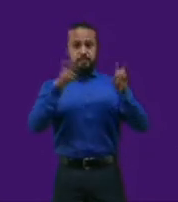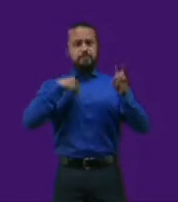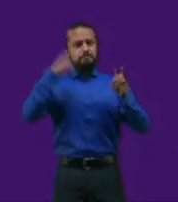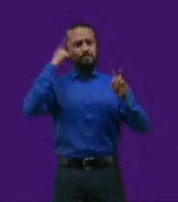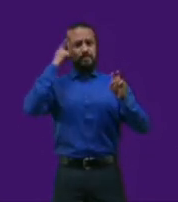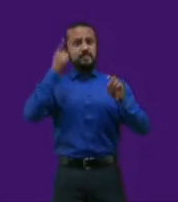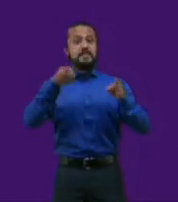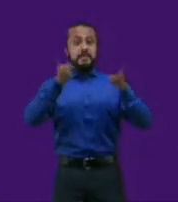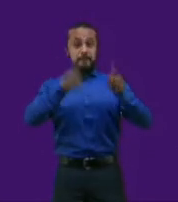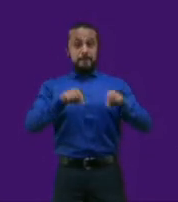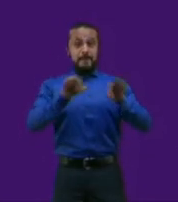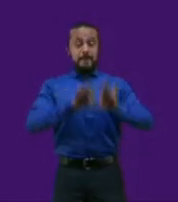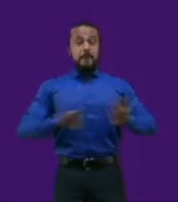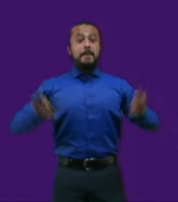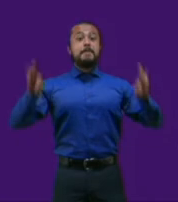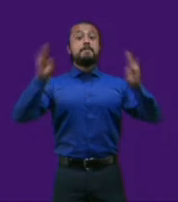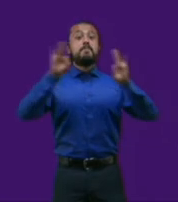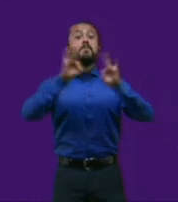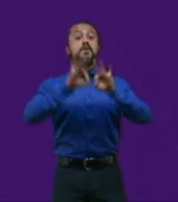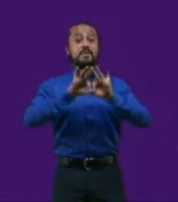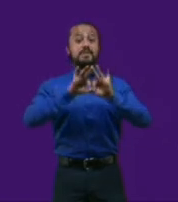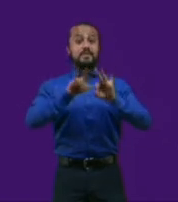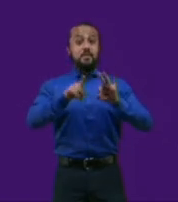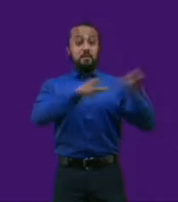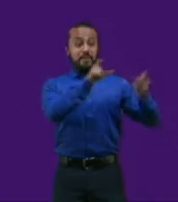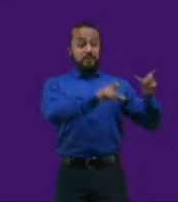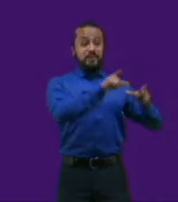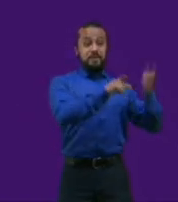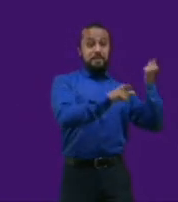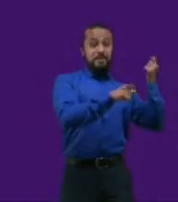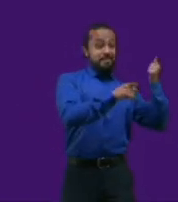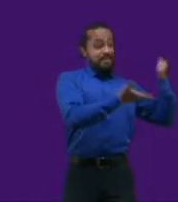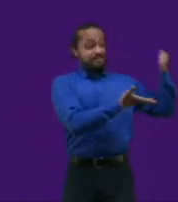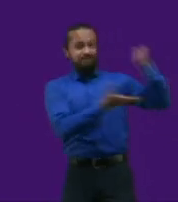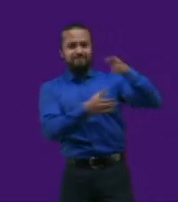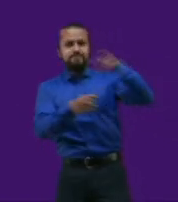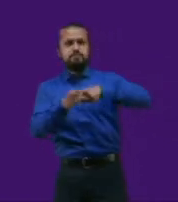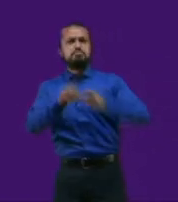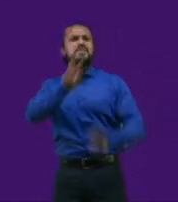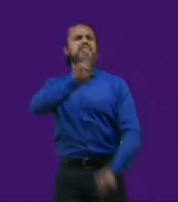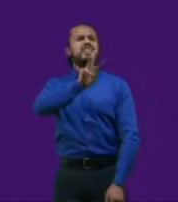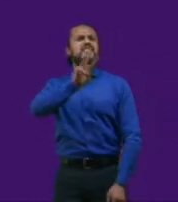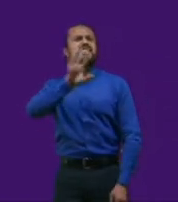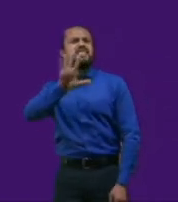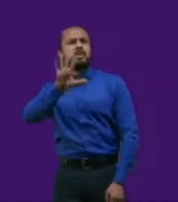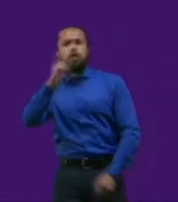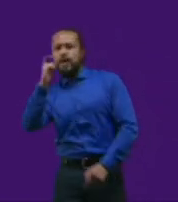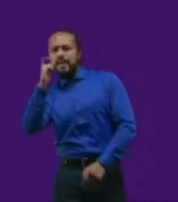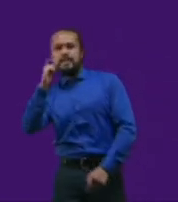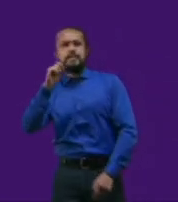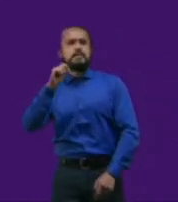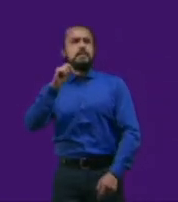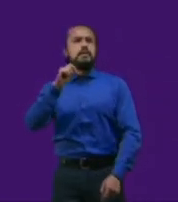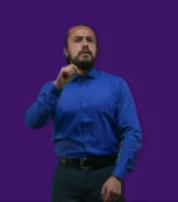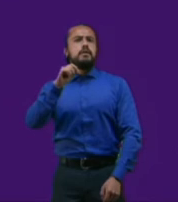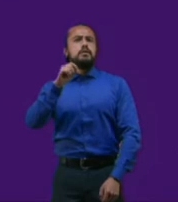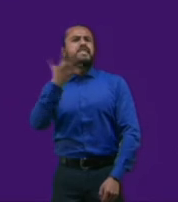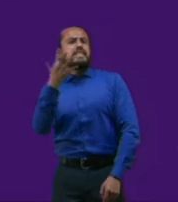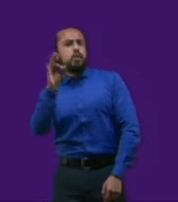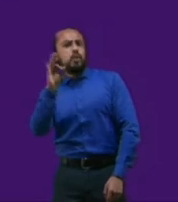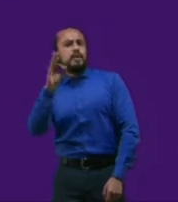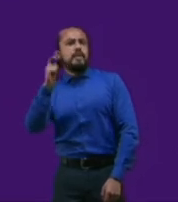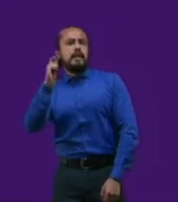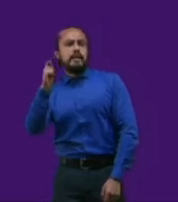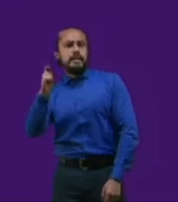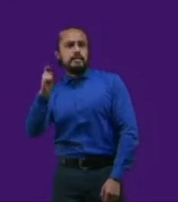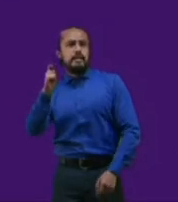de los inversionistas. Los inversionistas, como te decía, tienen el retorno 35x, 50x, y muchos, digamos, tienen